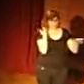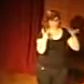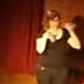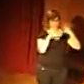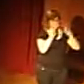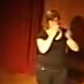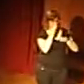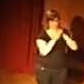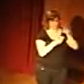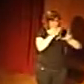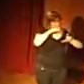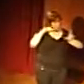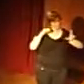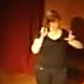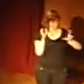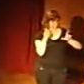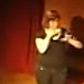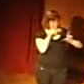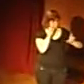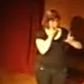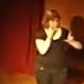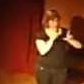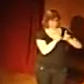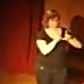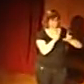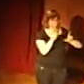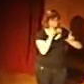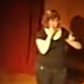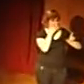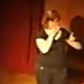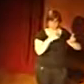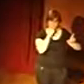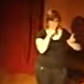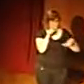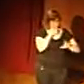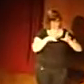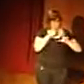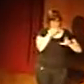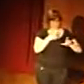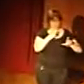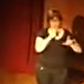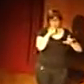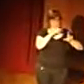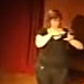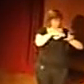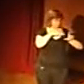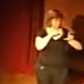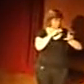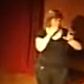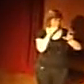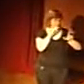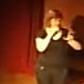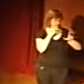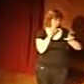estructurar y montar esta visión absolutamente fantástica y seductora y maravillosa del paisaje de alcalar